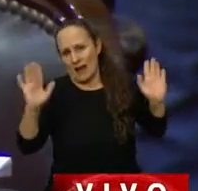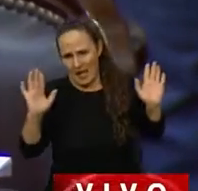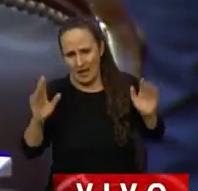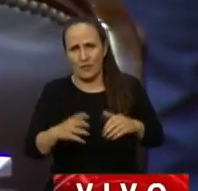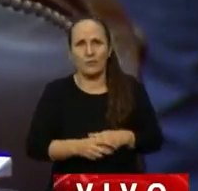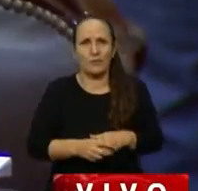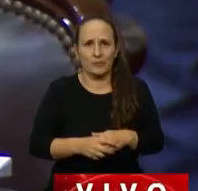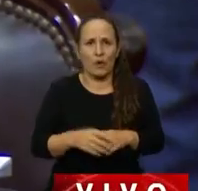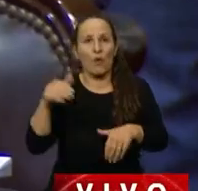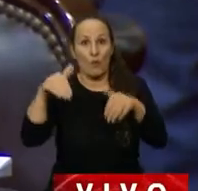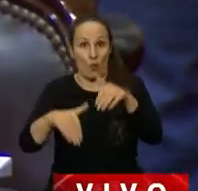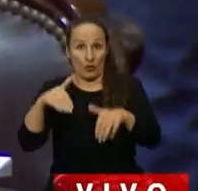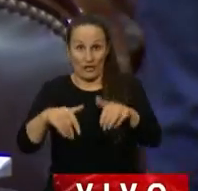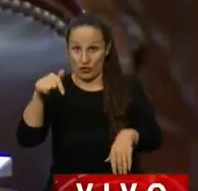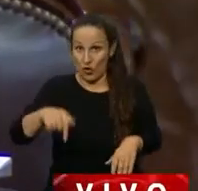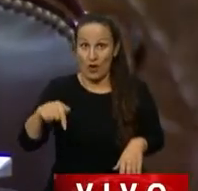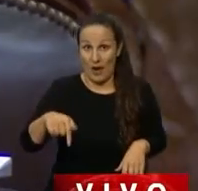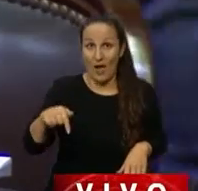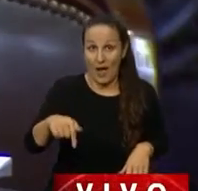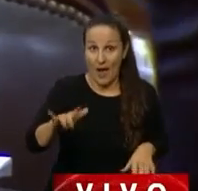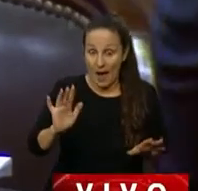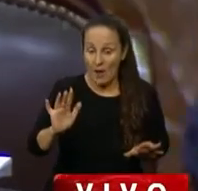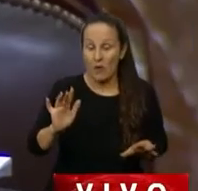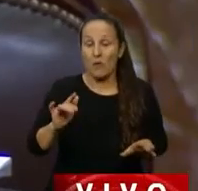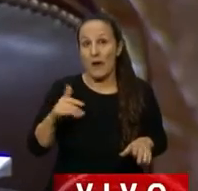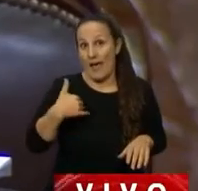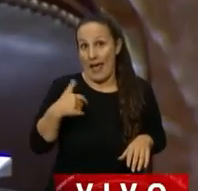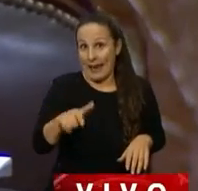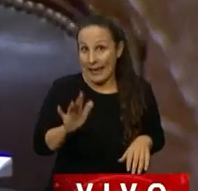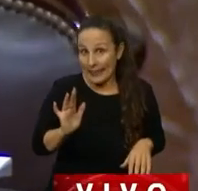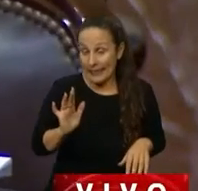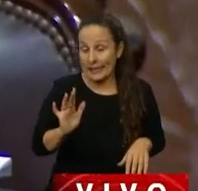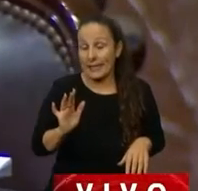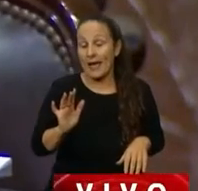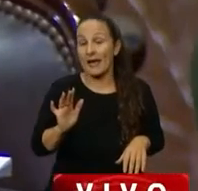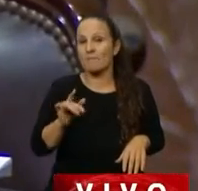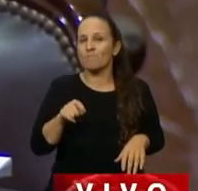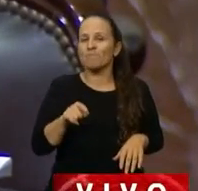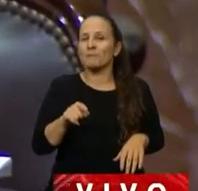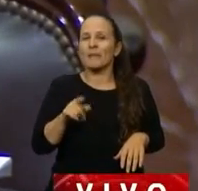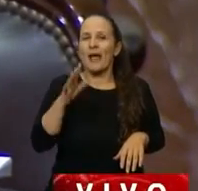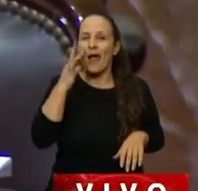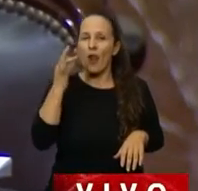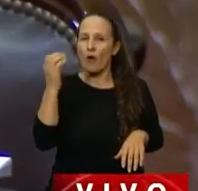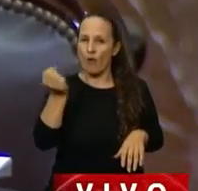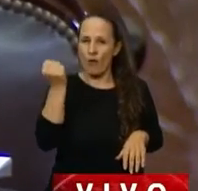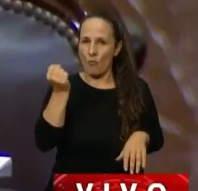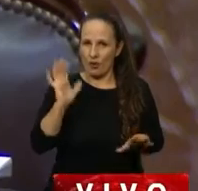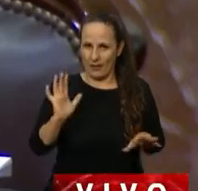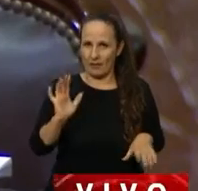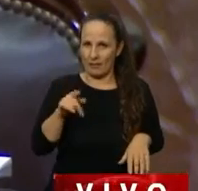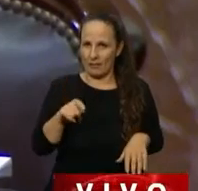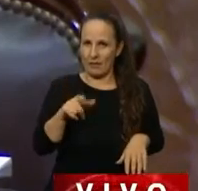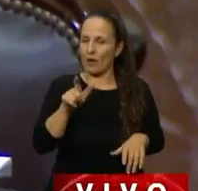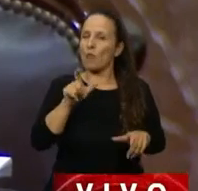sistema actual que administra las elecciones en Argentina genera algo que es muy importante, genera